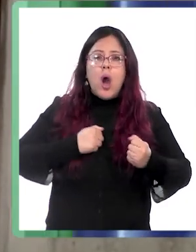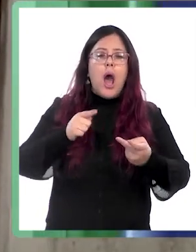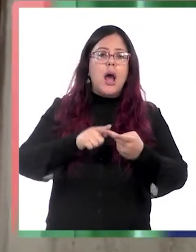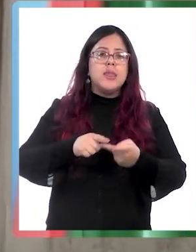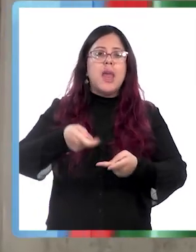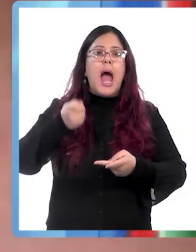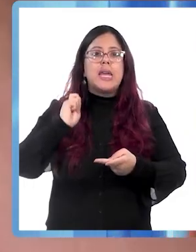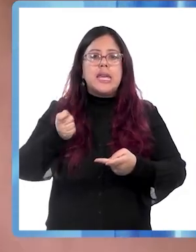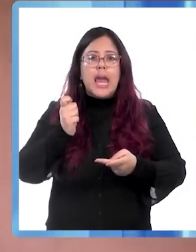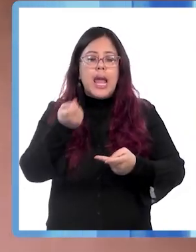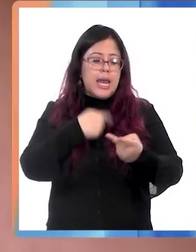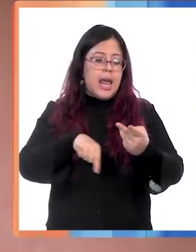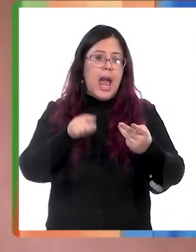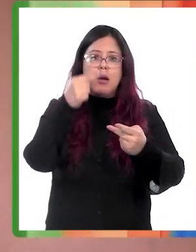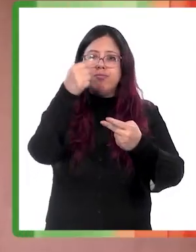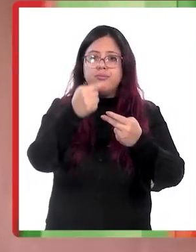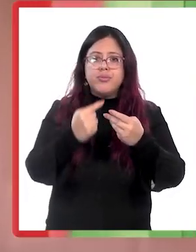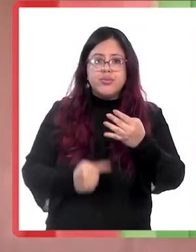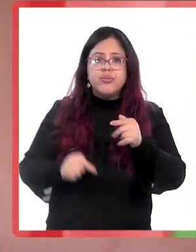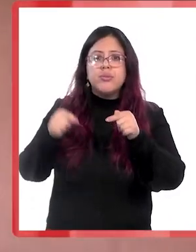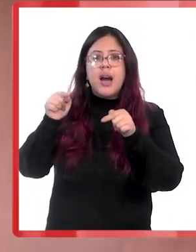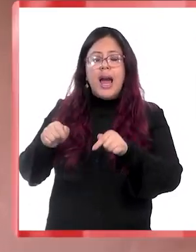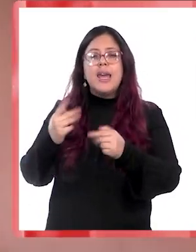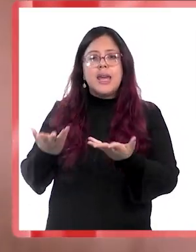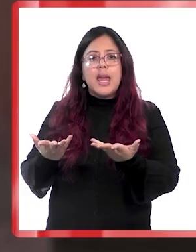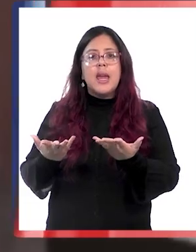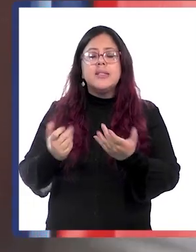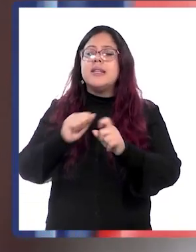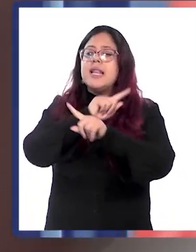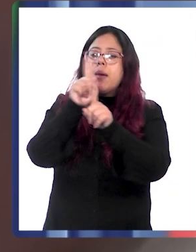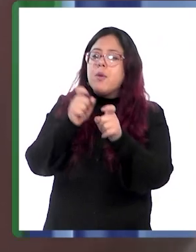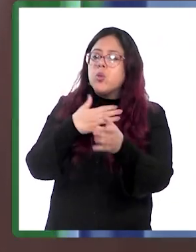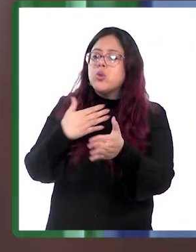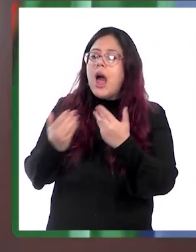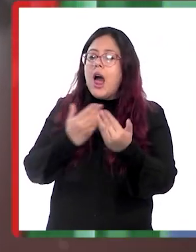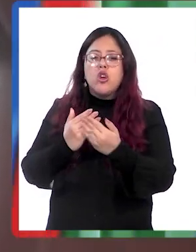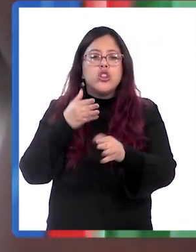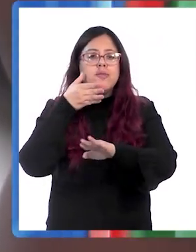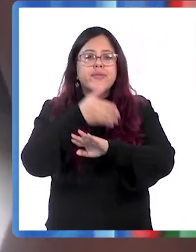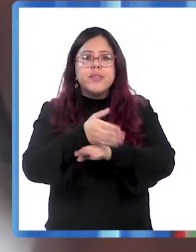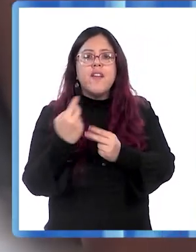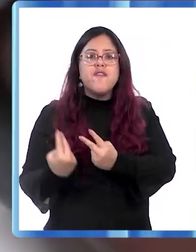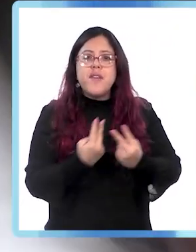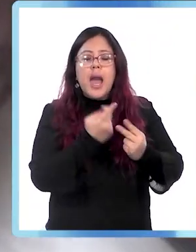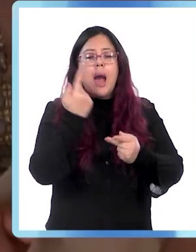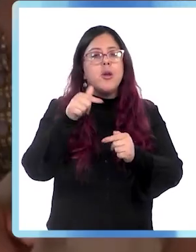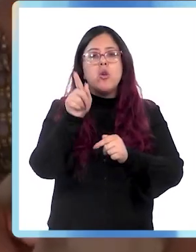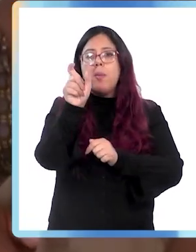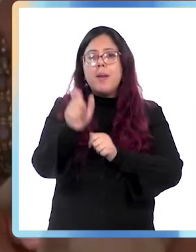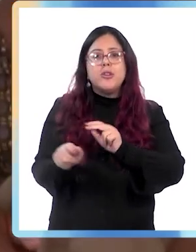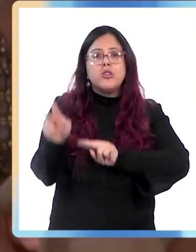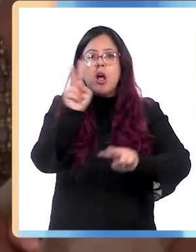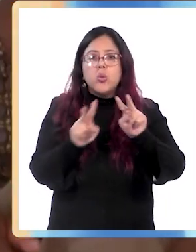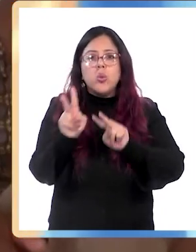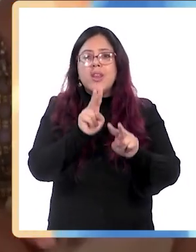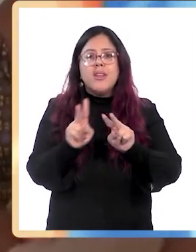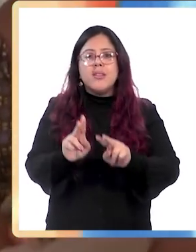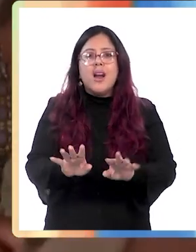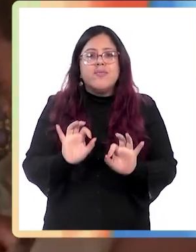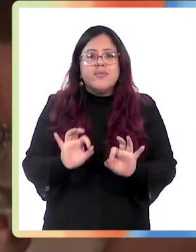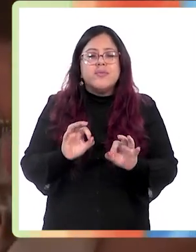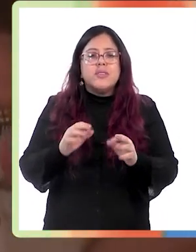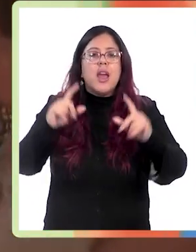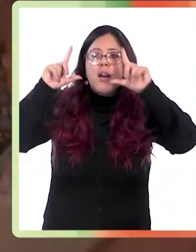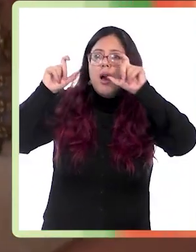son destinos que consultan en asesoría del viajero. Pero como te decía, no es para el turista habitual que va a ir a